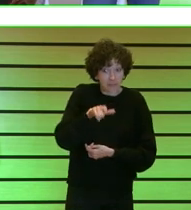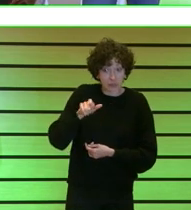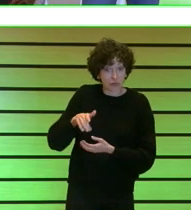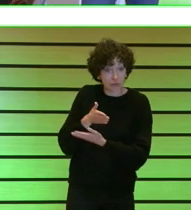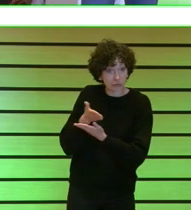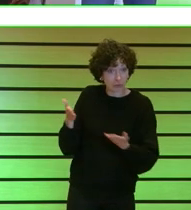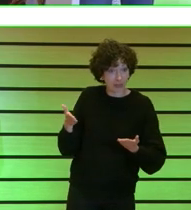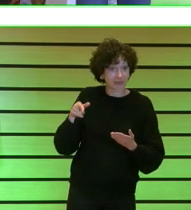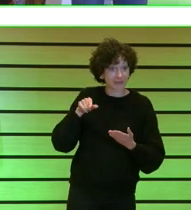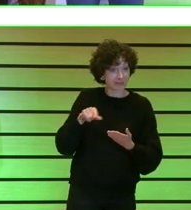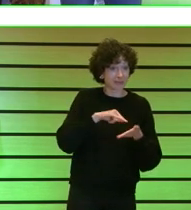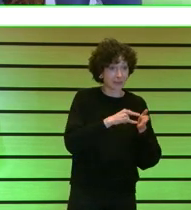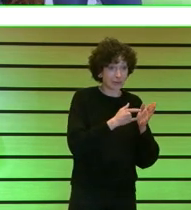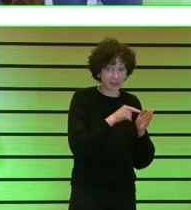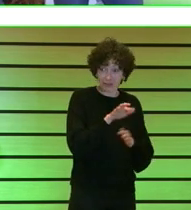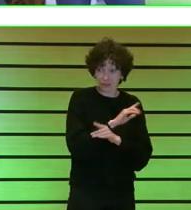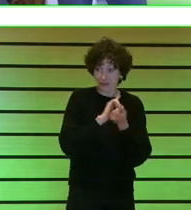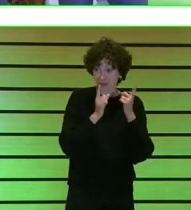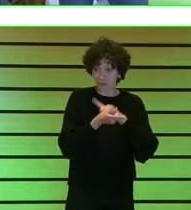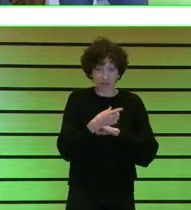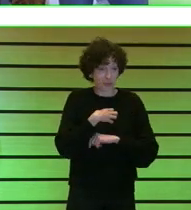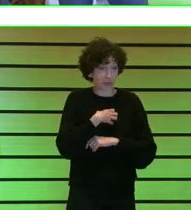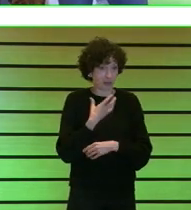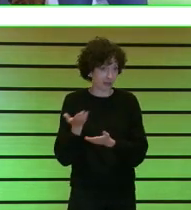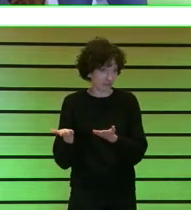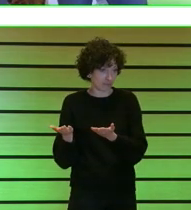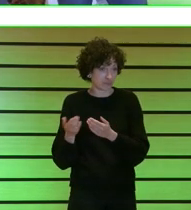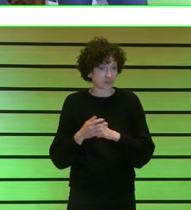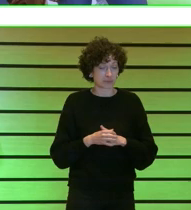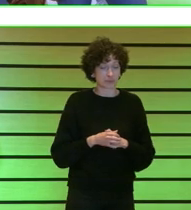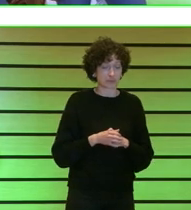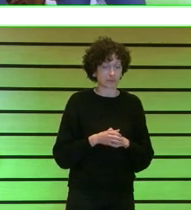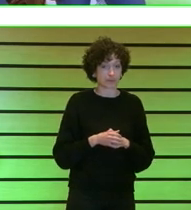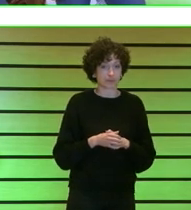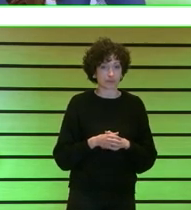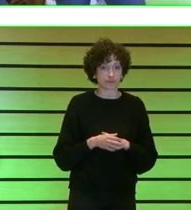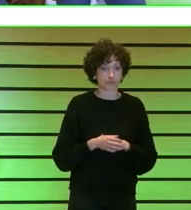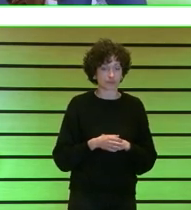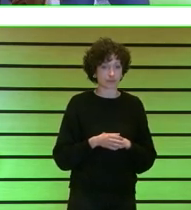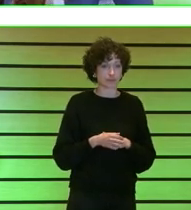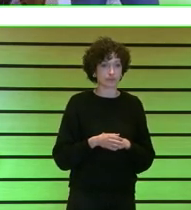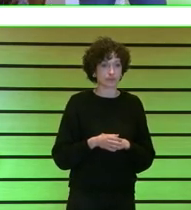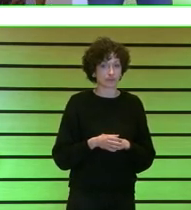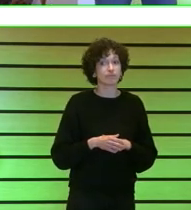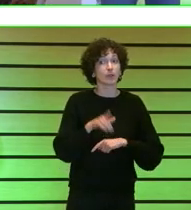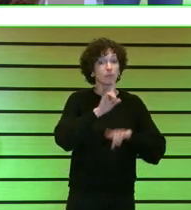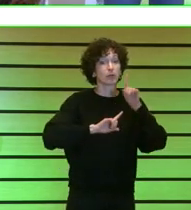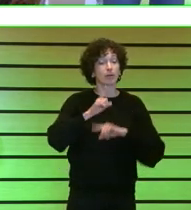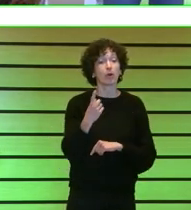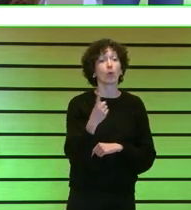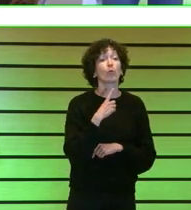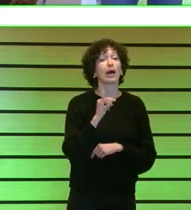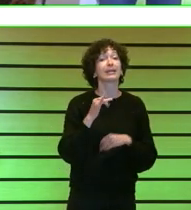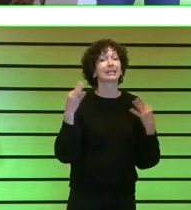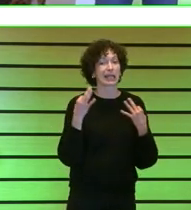una realidad que la tecnología no puede modificarse de hecho uno de los problemas que tenemos es que los